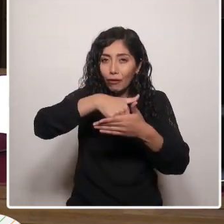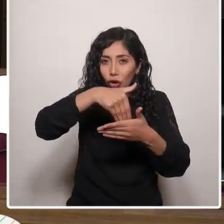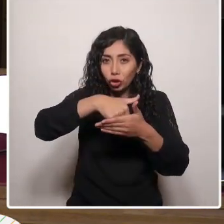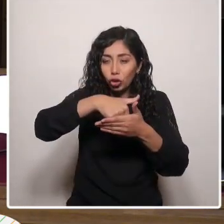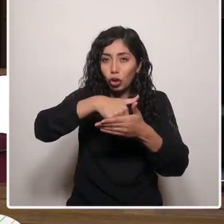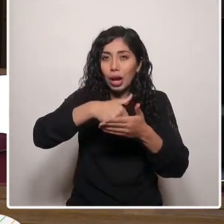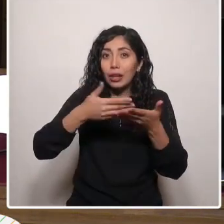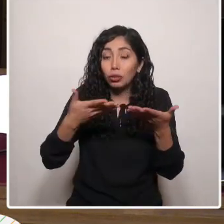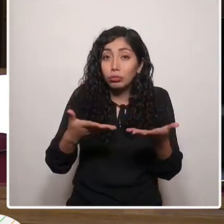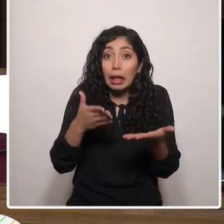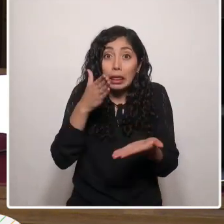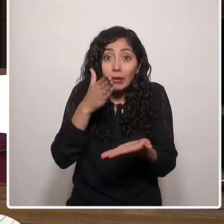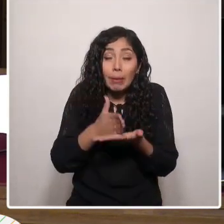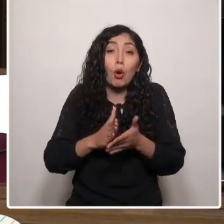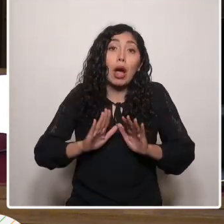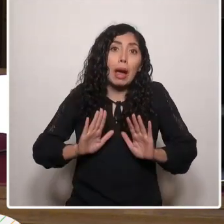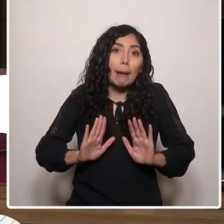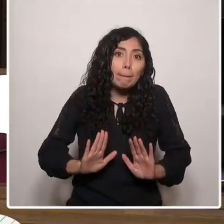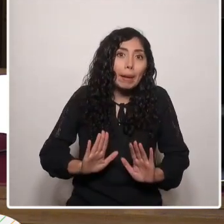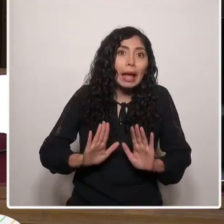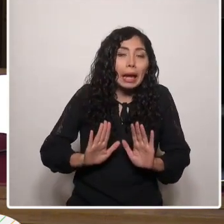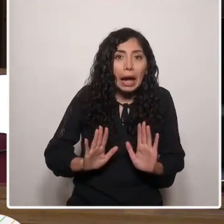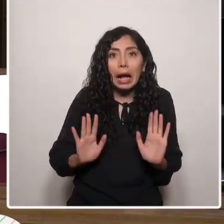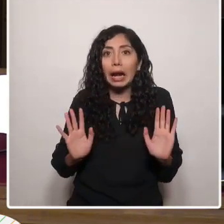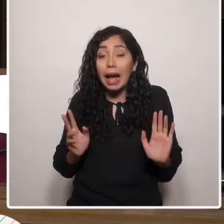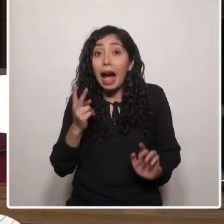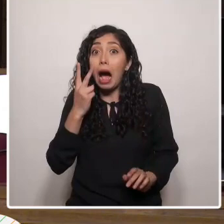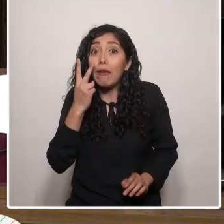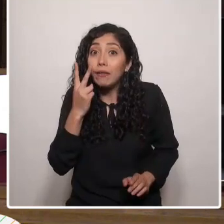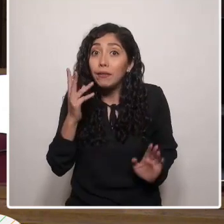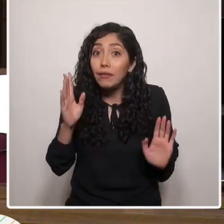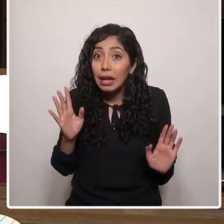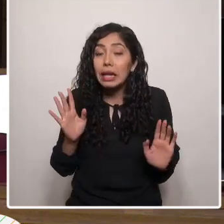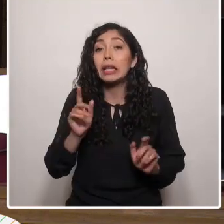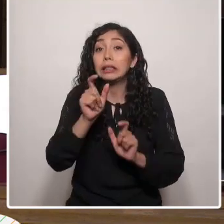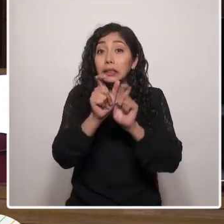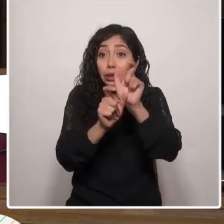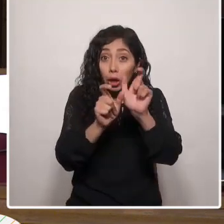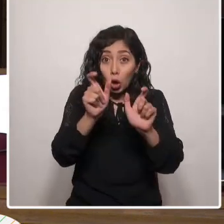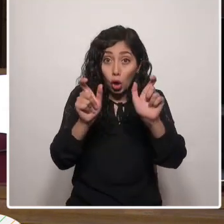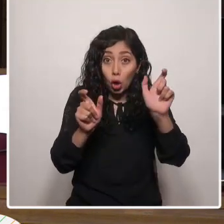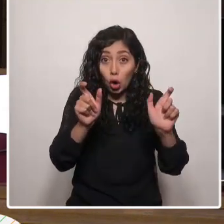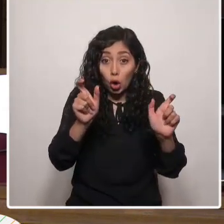tenemos que esperar a ver si los señoras